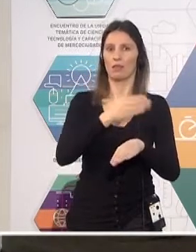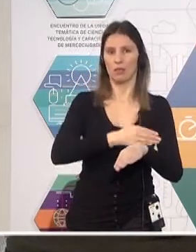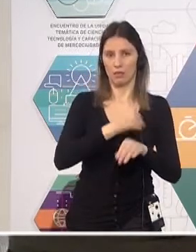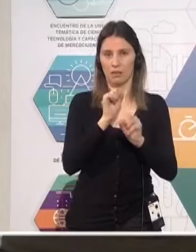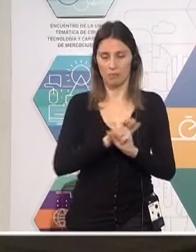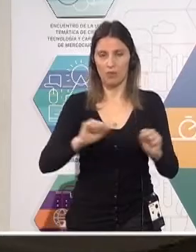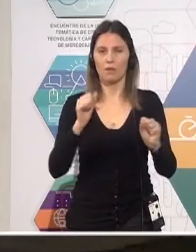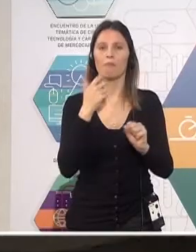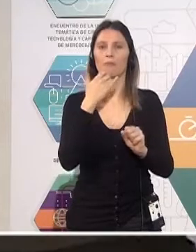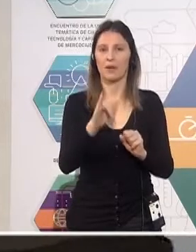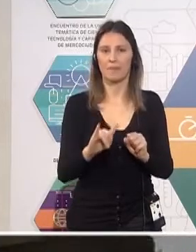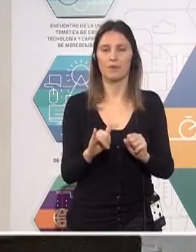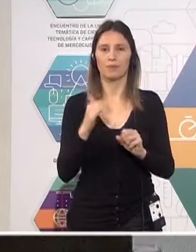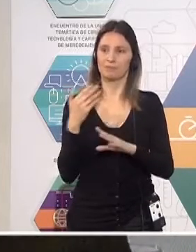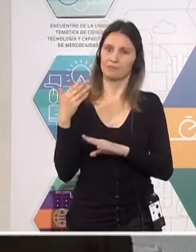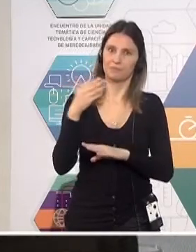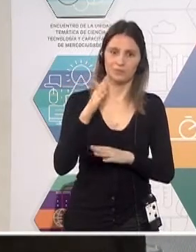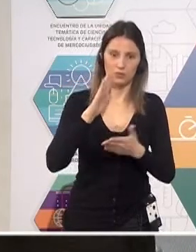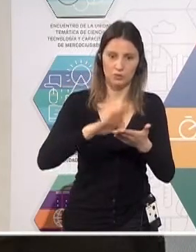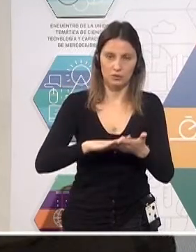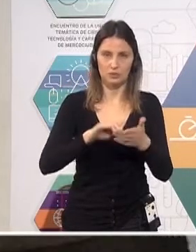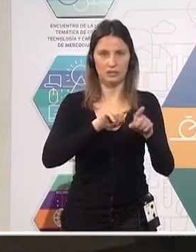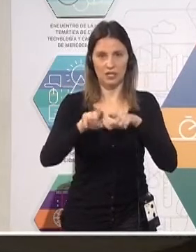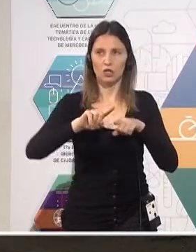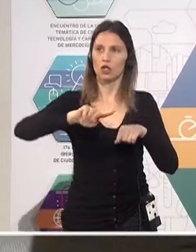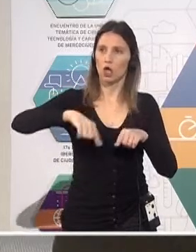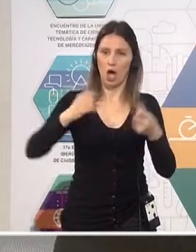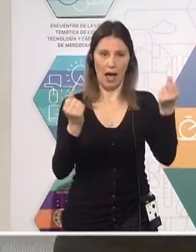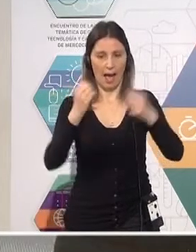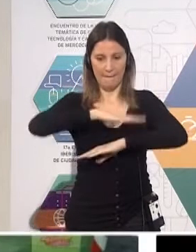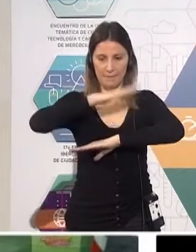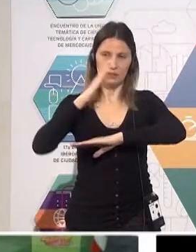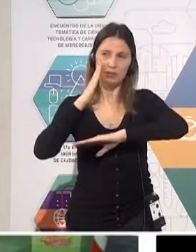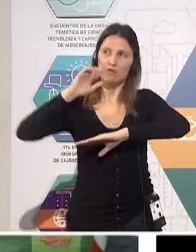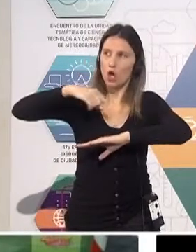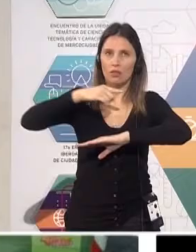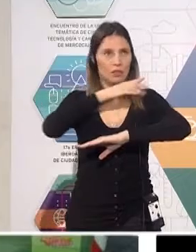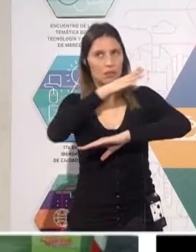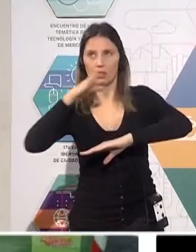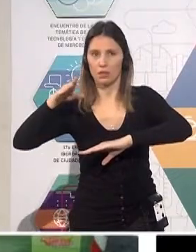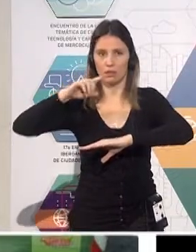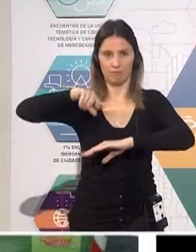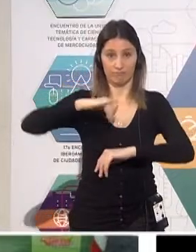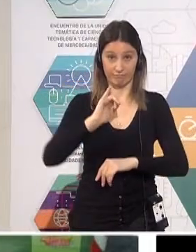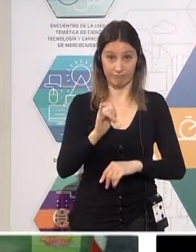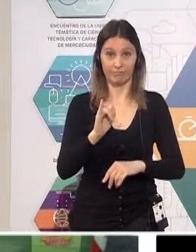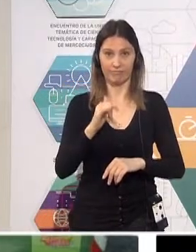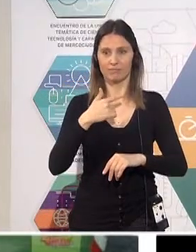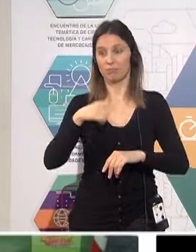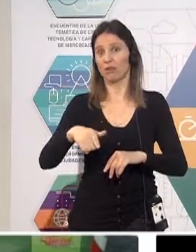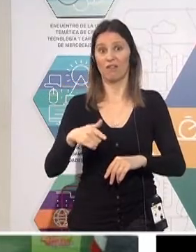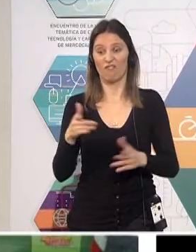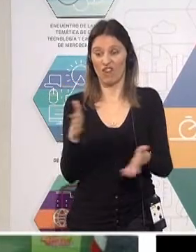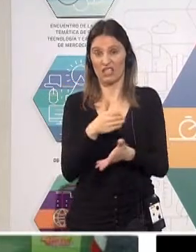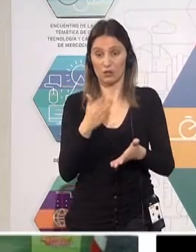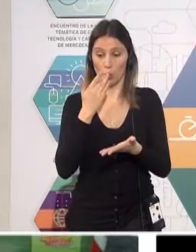y por ejemplo interactuar con el sistema de ruteo este para también optimizar esas recorridas esos esos